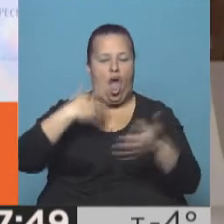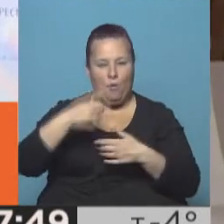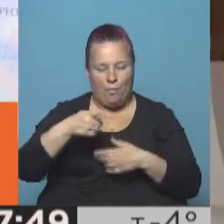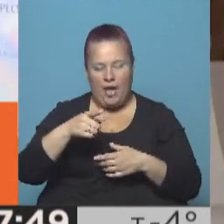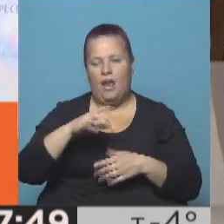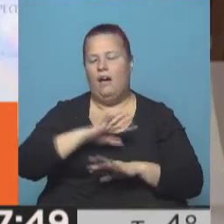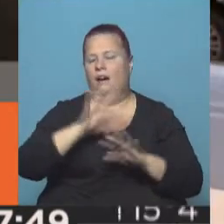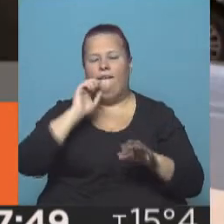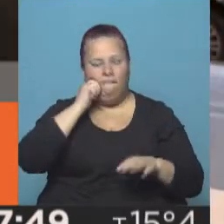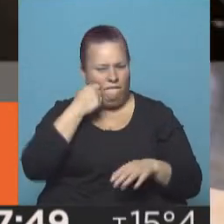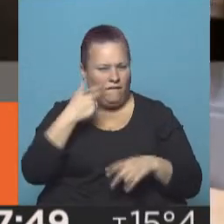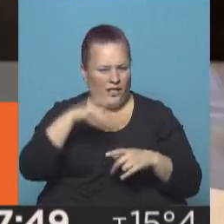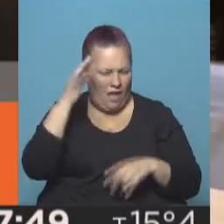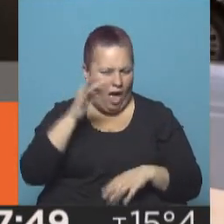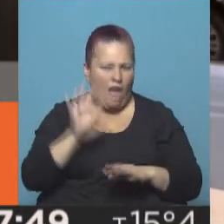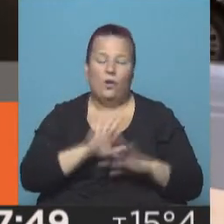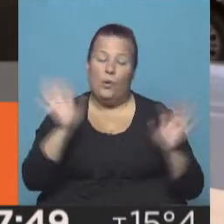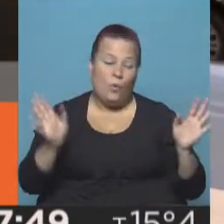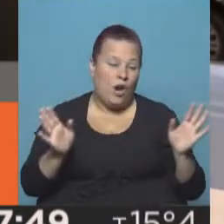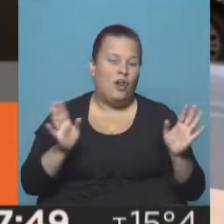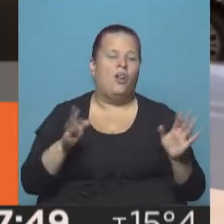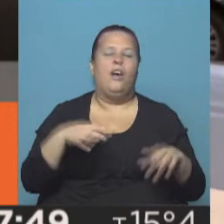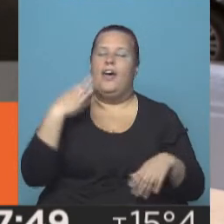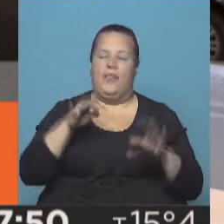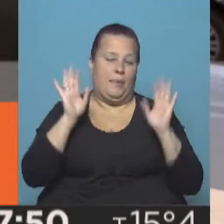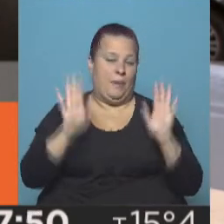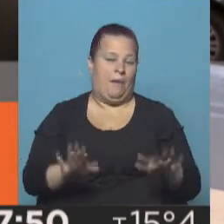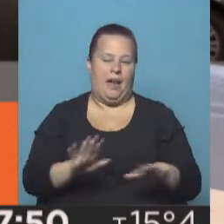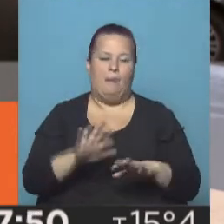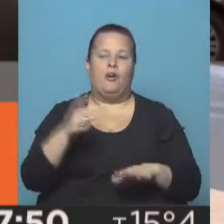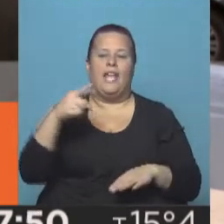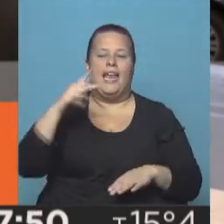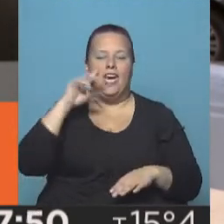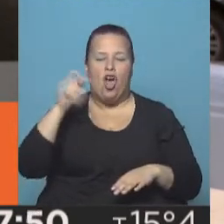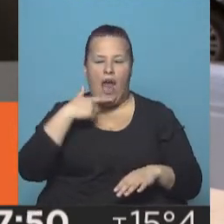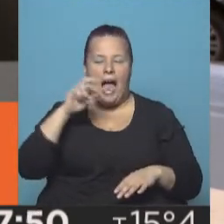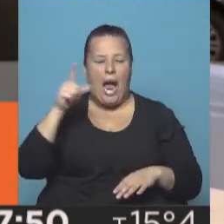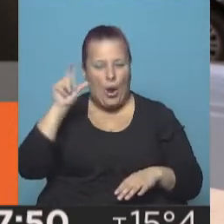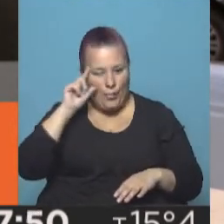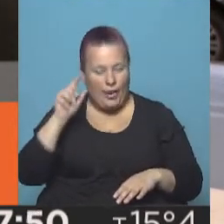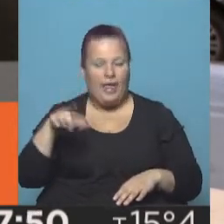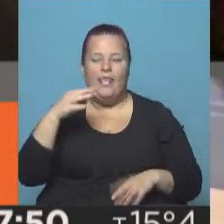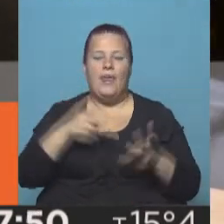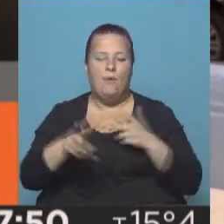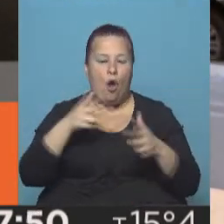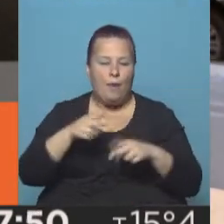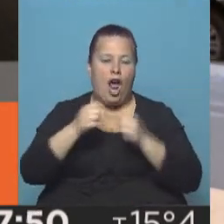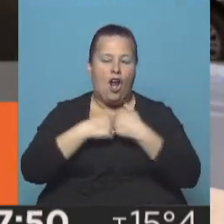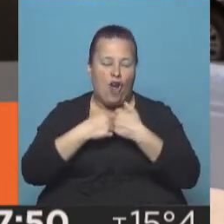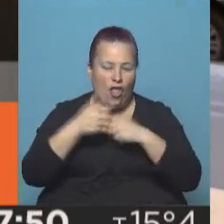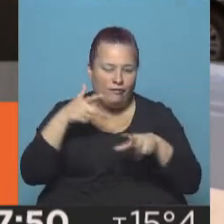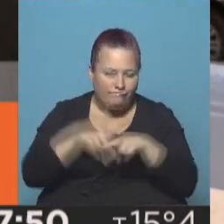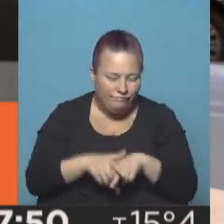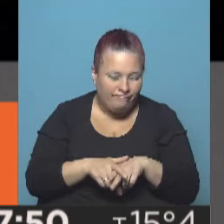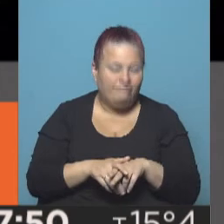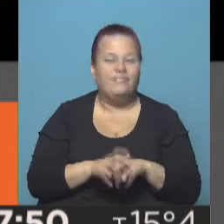verdad que fue un gran éxito y bueno, tuvimos que parar porque Aniquito Cabré hubo que operarlo de la rodilla,